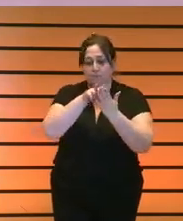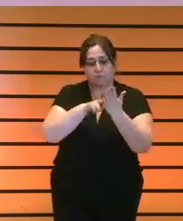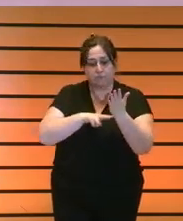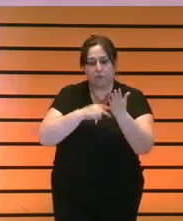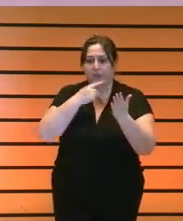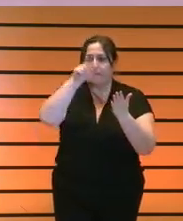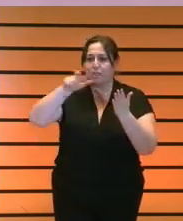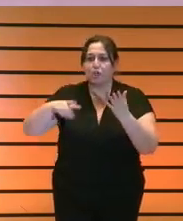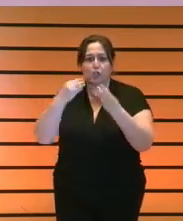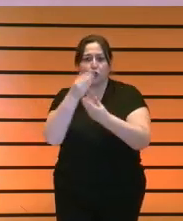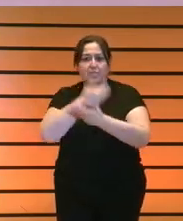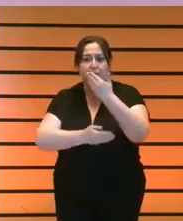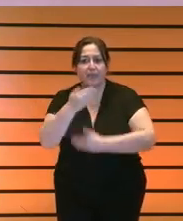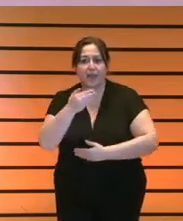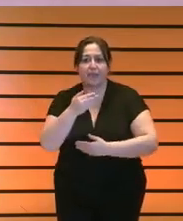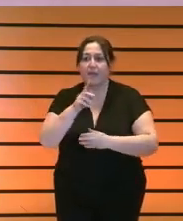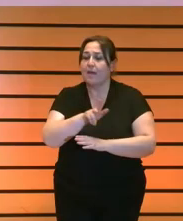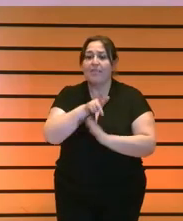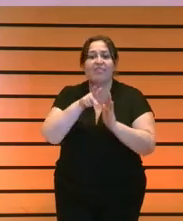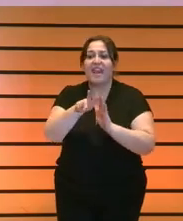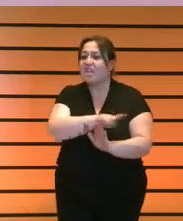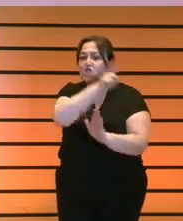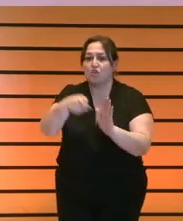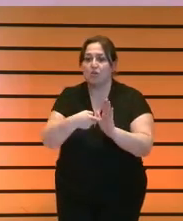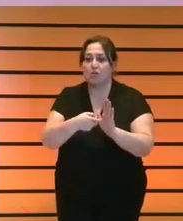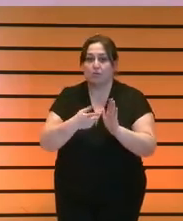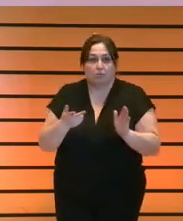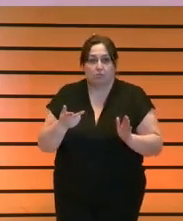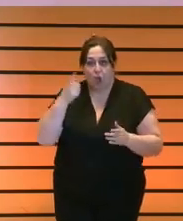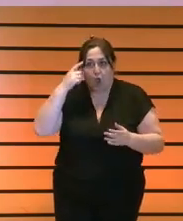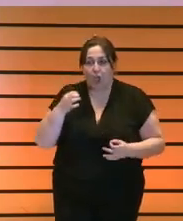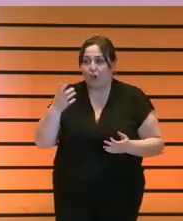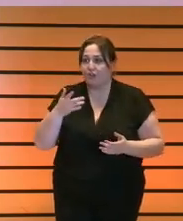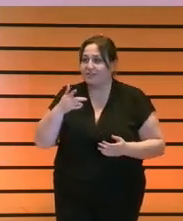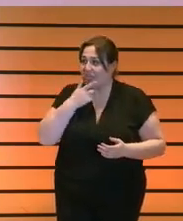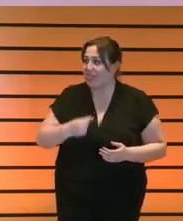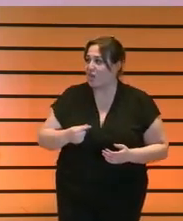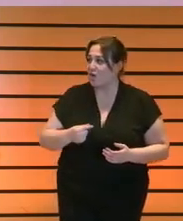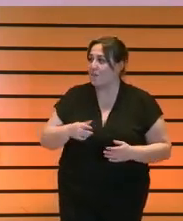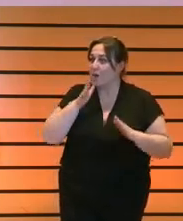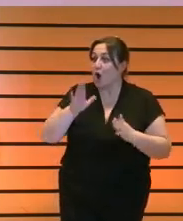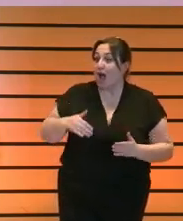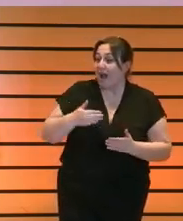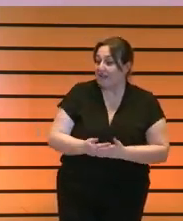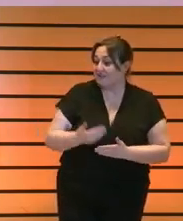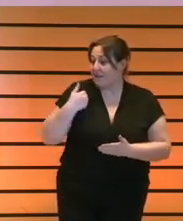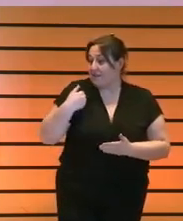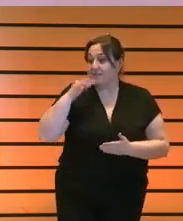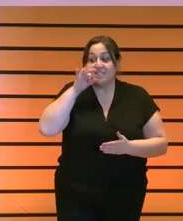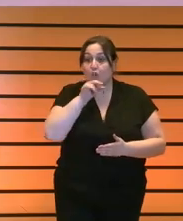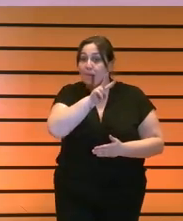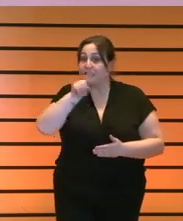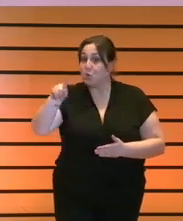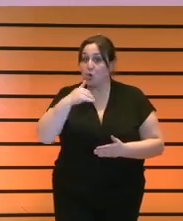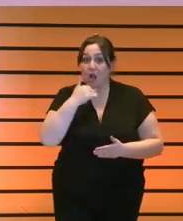la gente con discapacidad tiene plenos derechos. Algo tan sencillo, tan lógico, pero que hasta el siglo XXI,